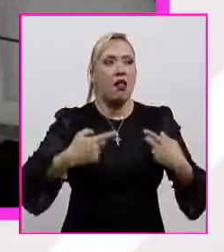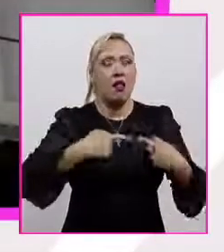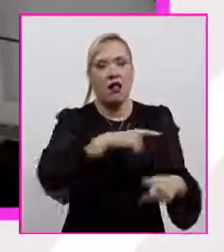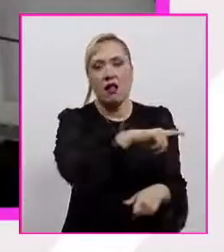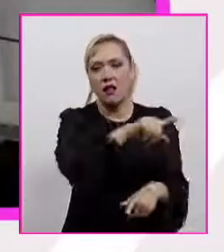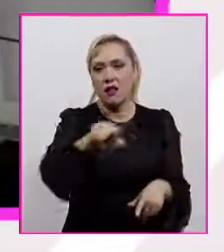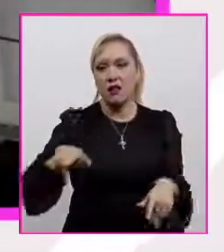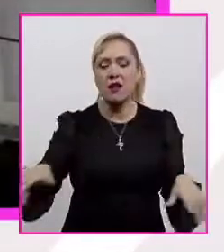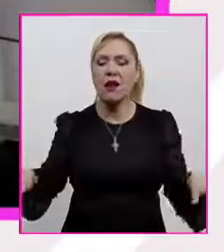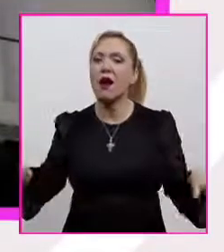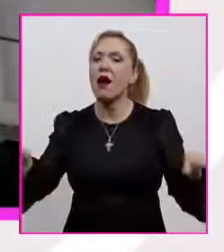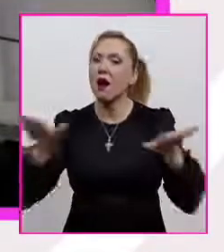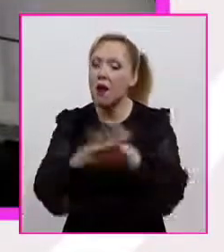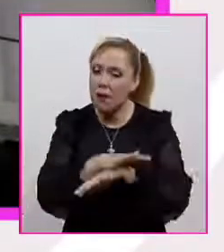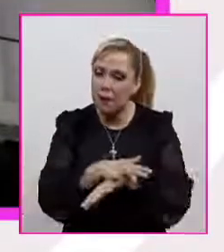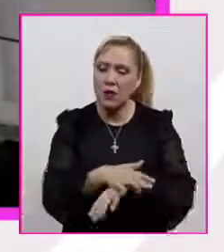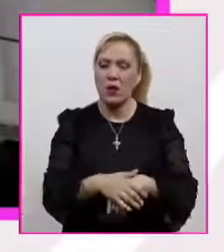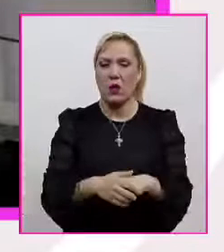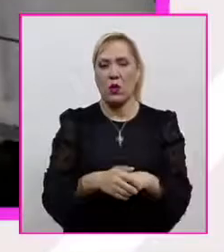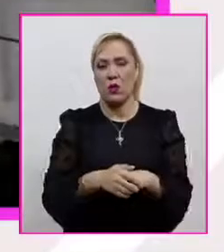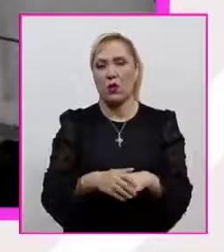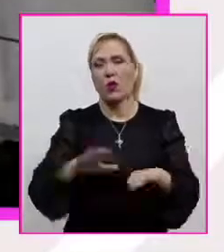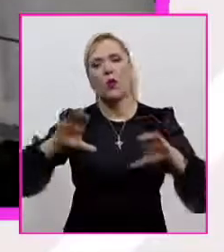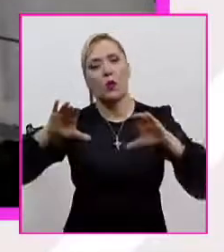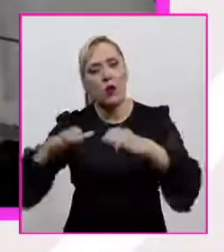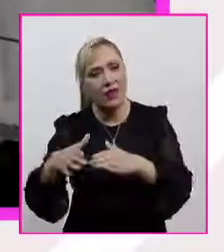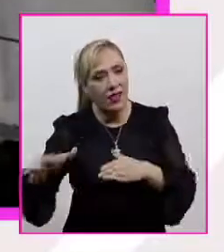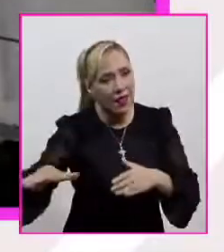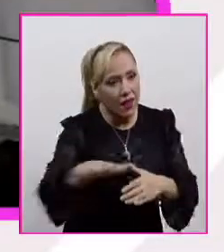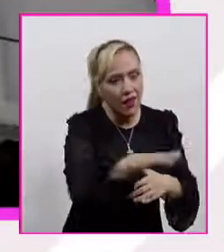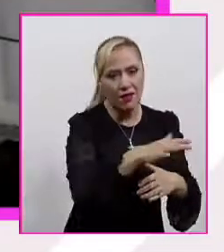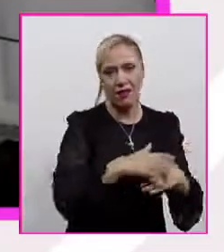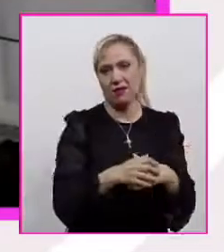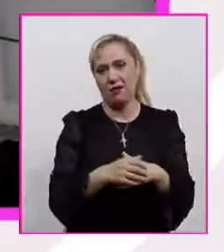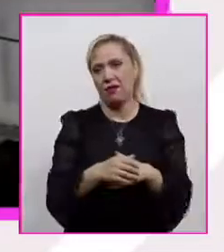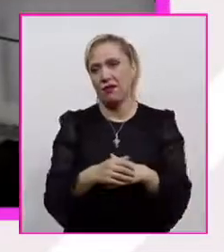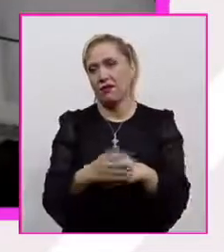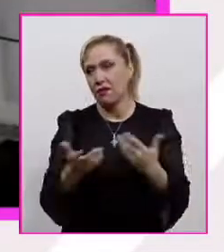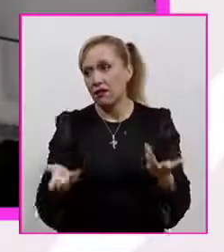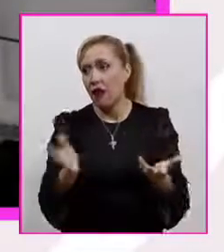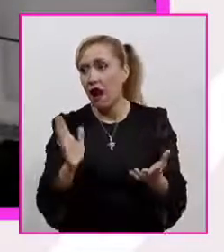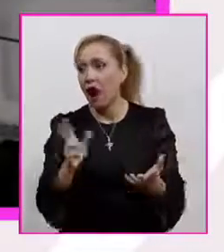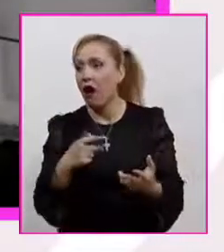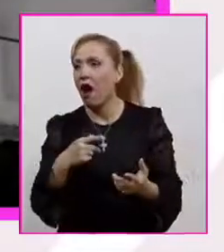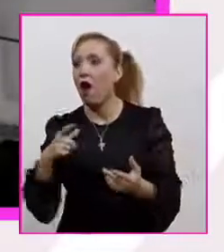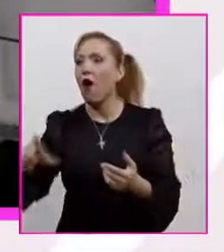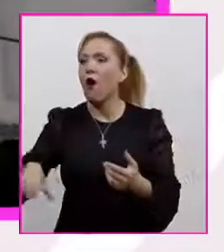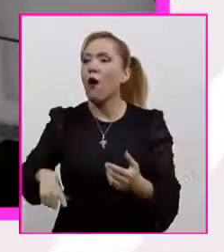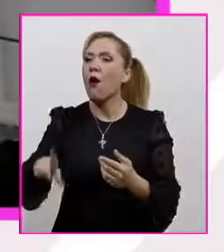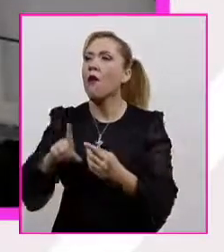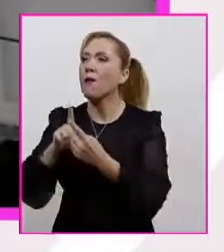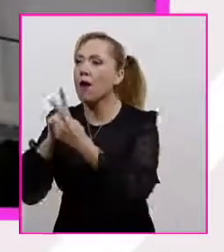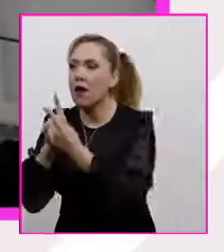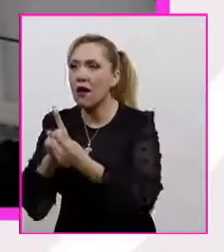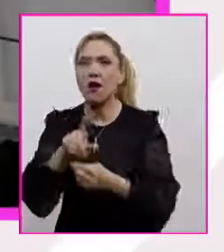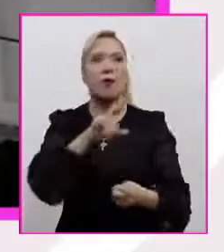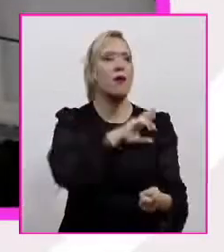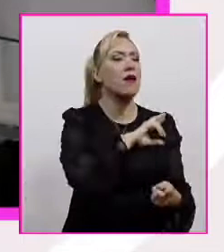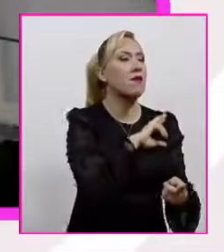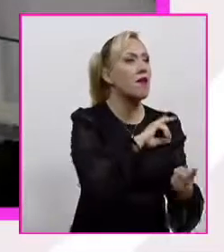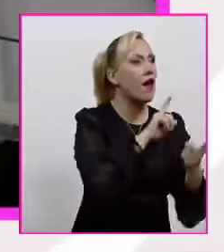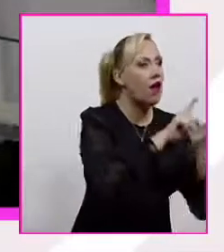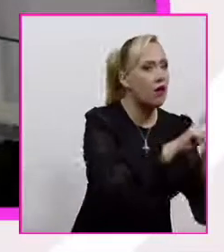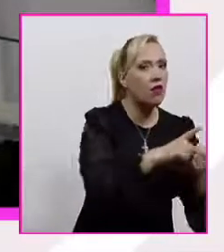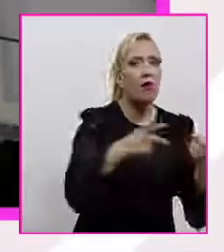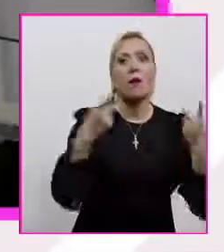fortalezas de las personas, de la comunidad, de estos acercamientos que también hemos tenido con gobierno, con iniciativa privada, por supuesto